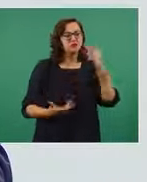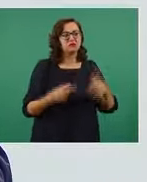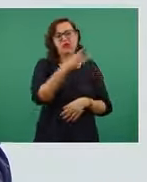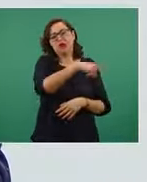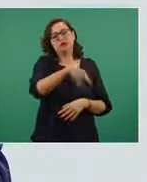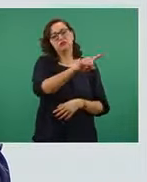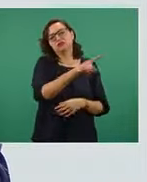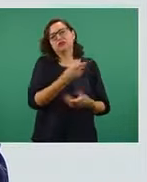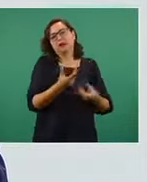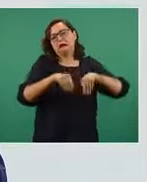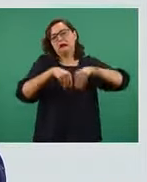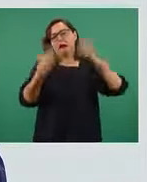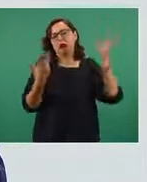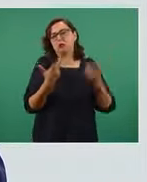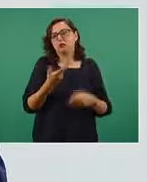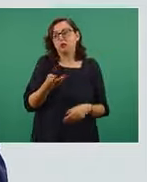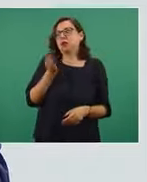bien.